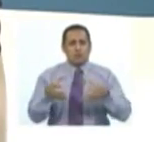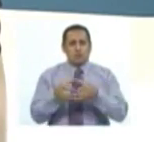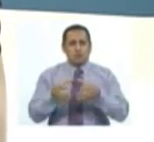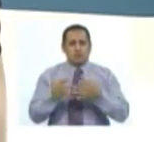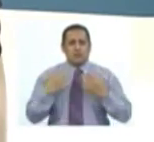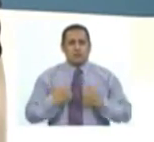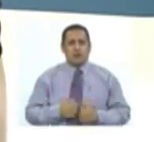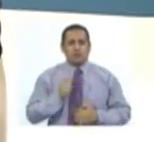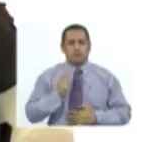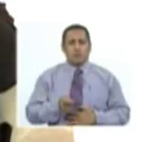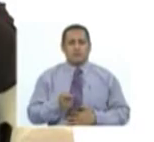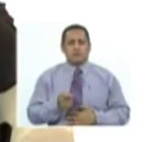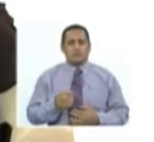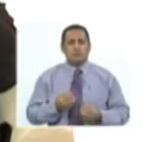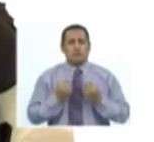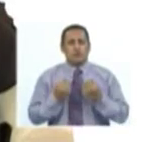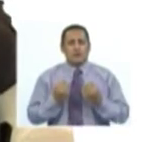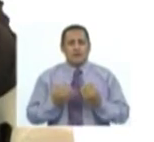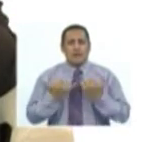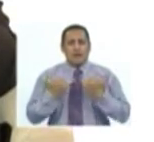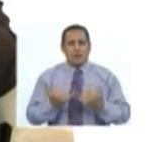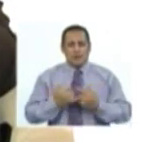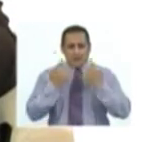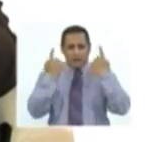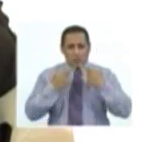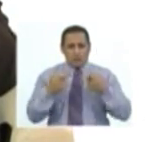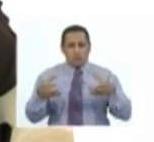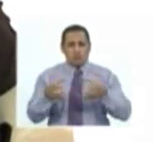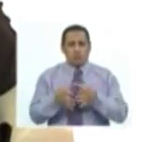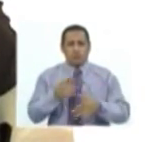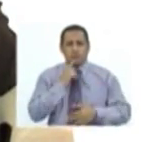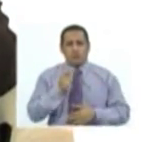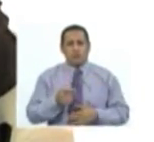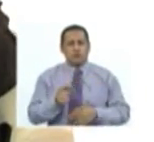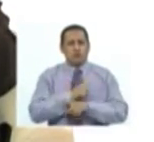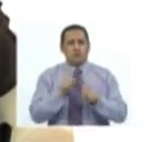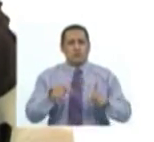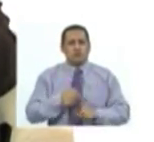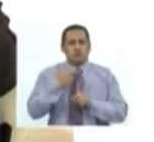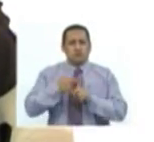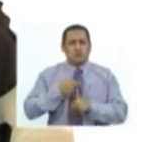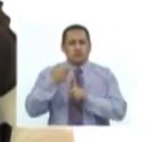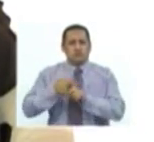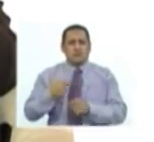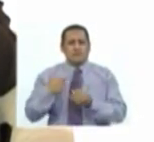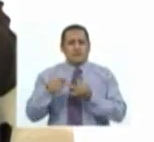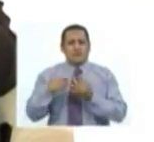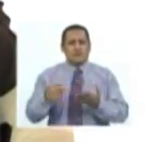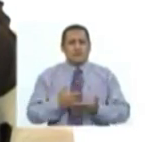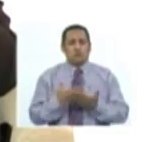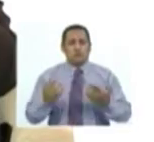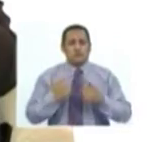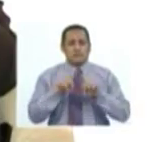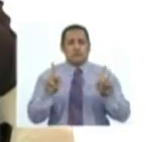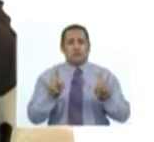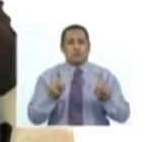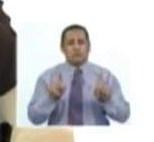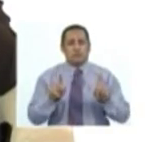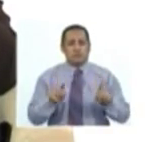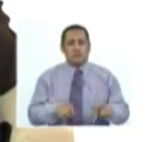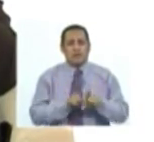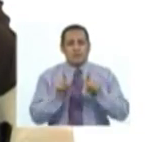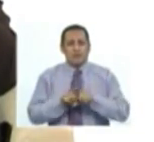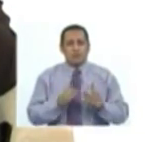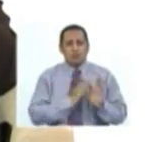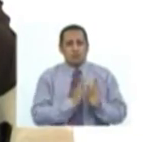¿no? Exacto. Porque la decisión colegiada no es una suma de individualidades, sino hay